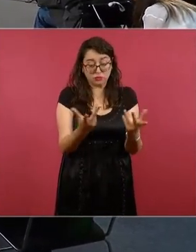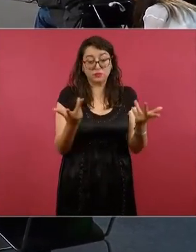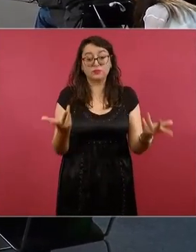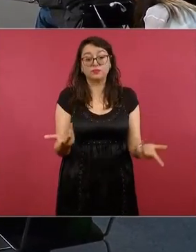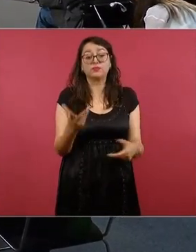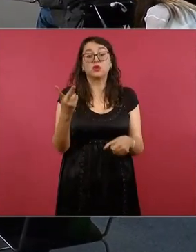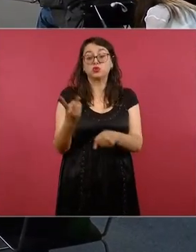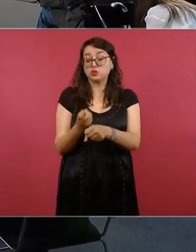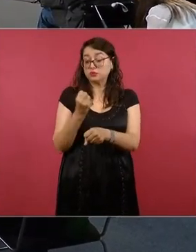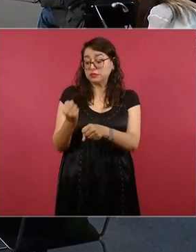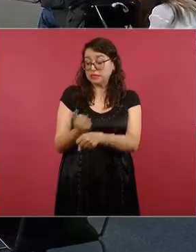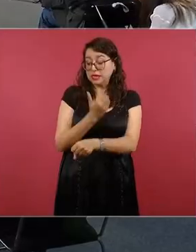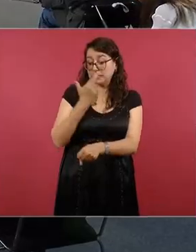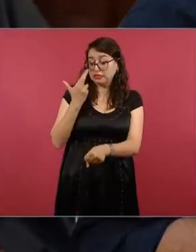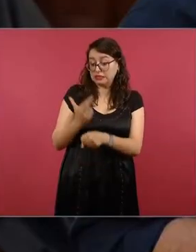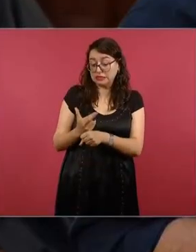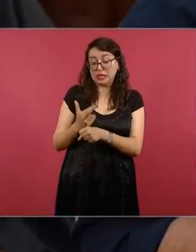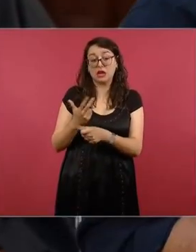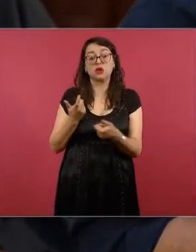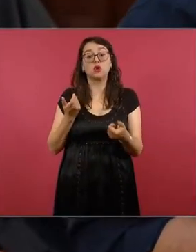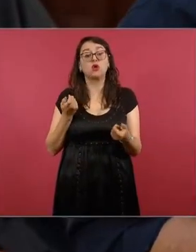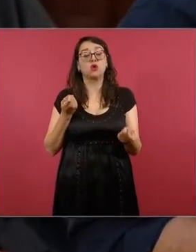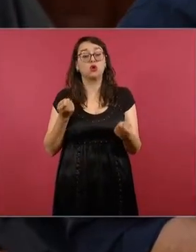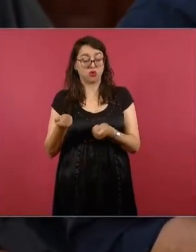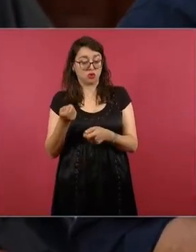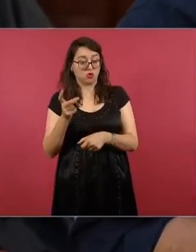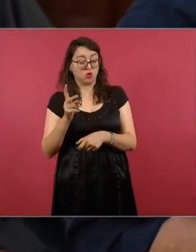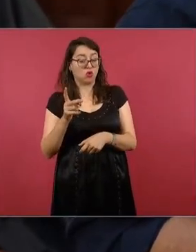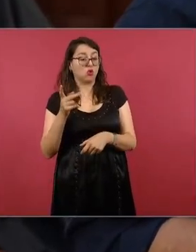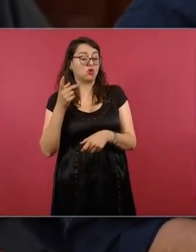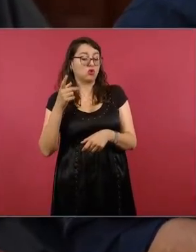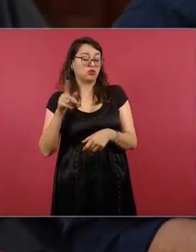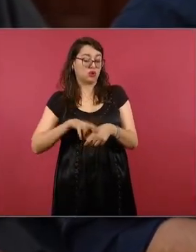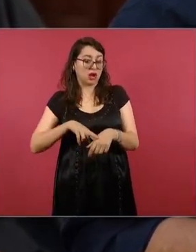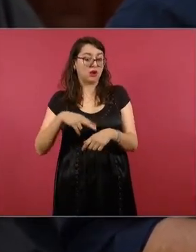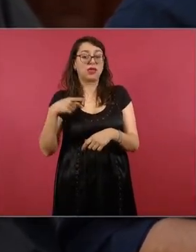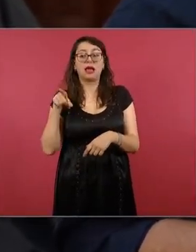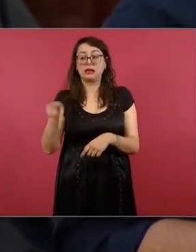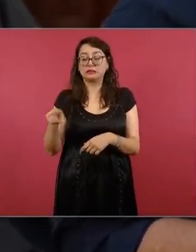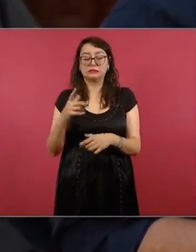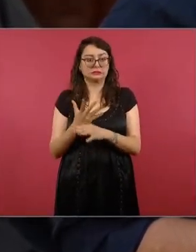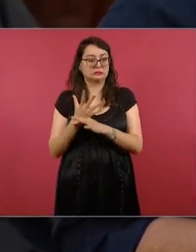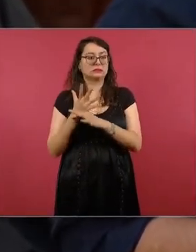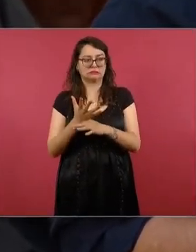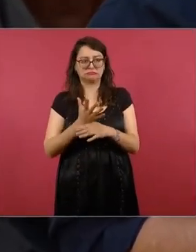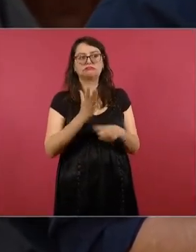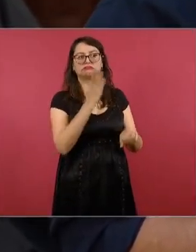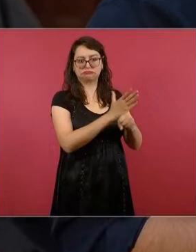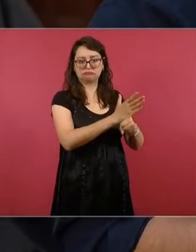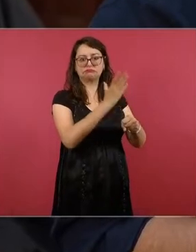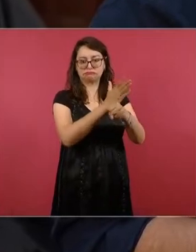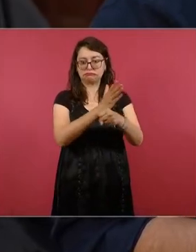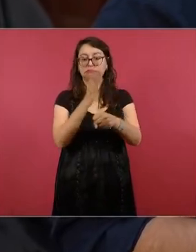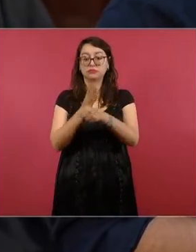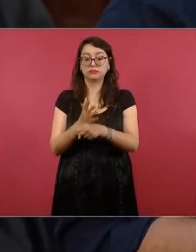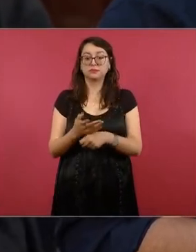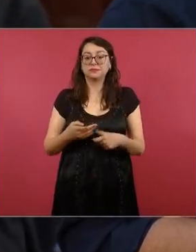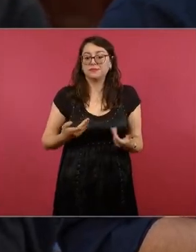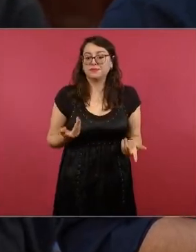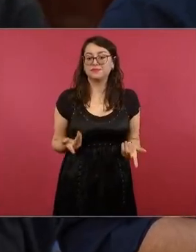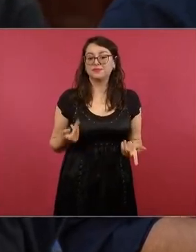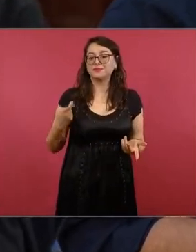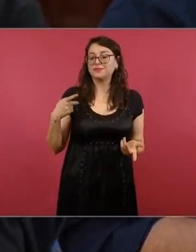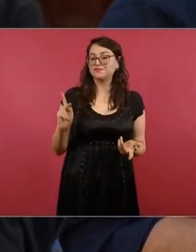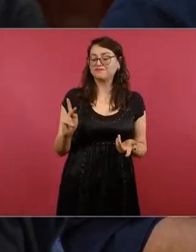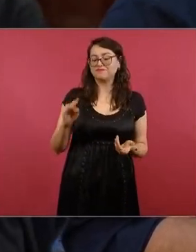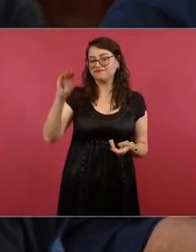Contraloría, Luis David Fernández, insiste en que no habrá impunidad, pero pues la percepción es que no habrá